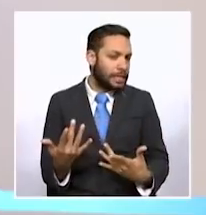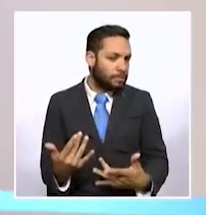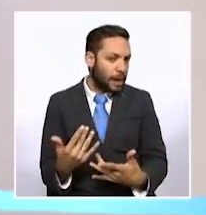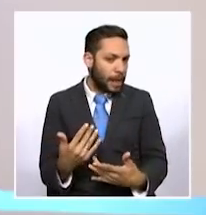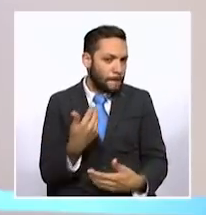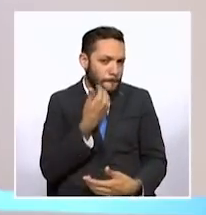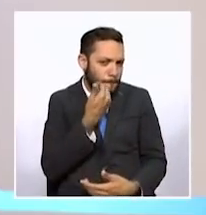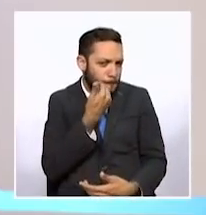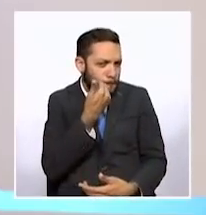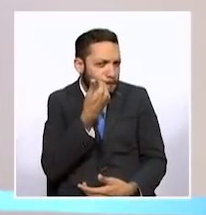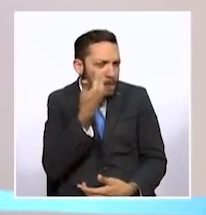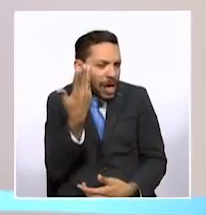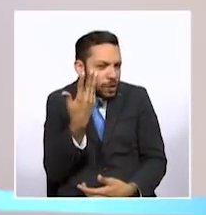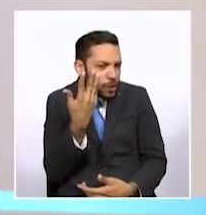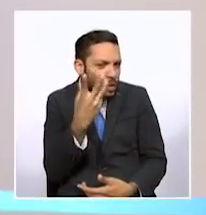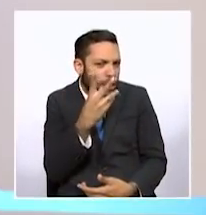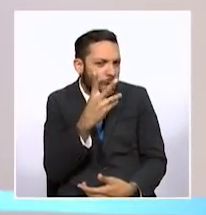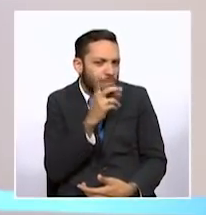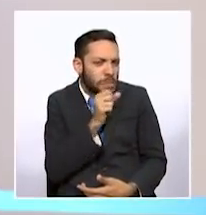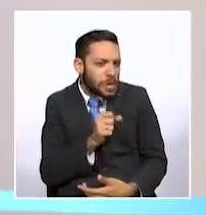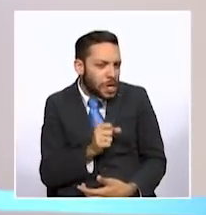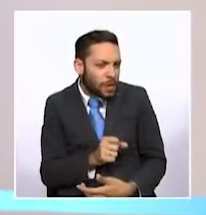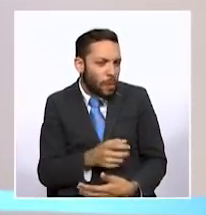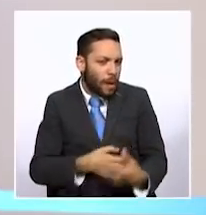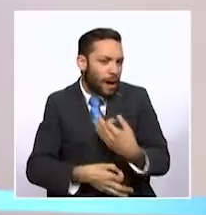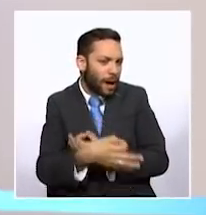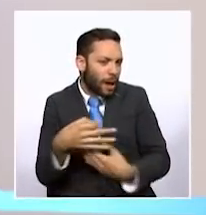edad? Pero en el momento